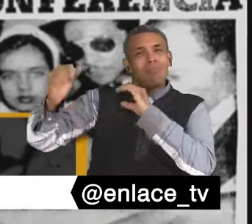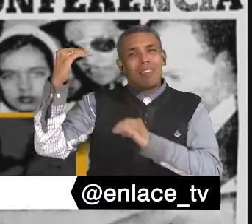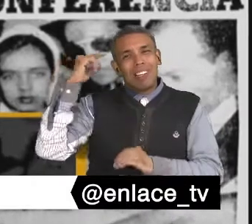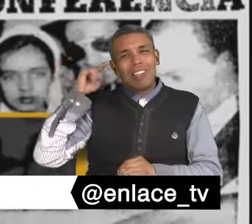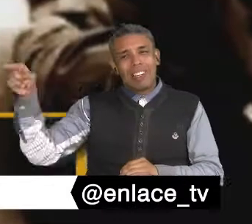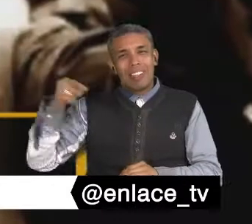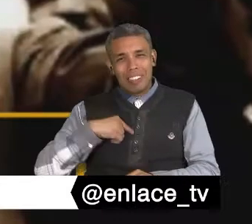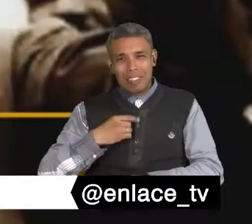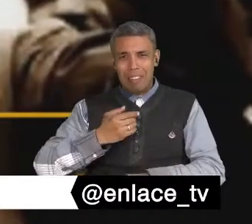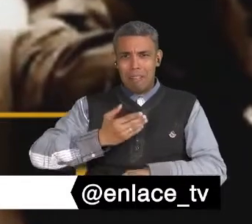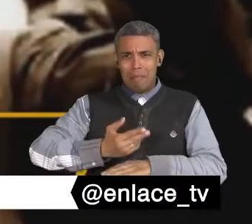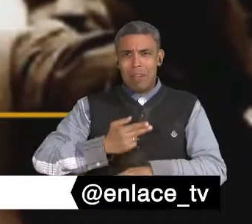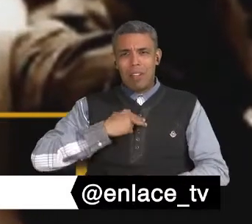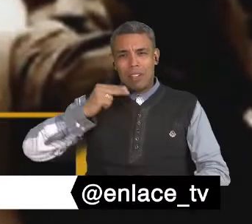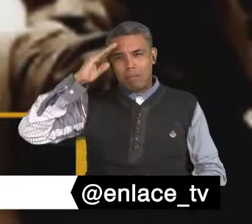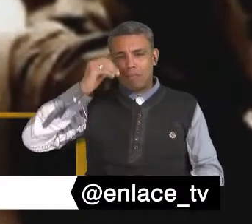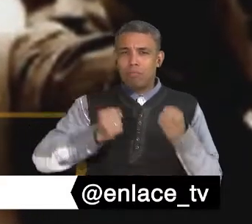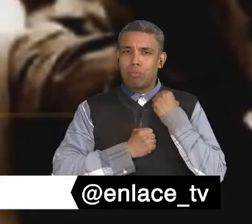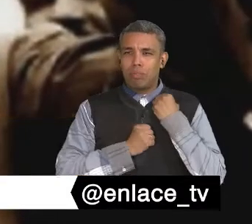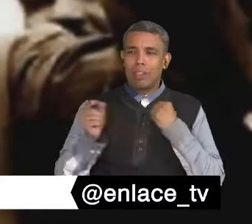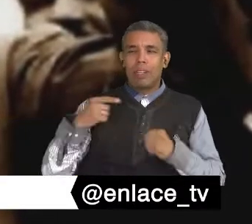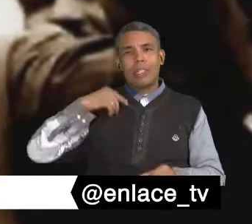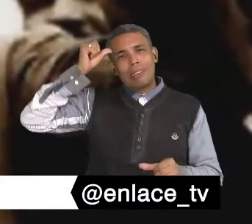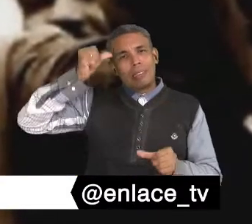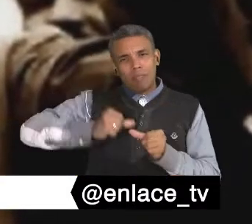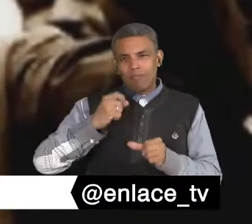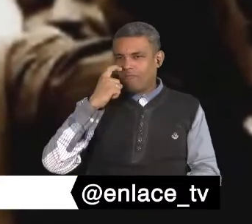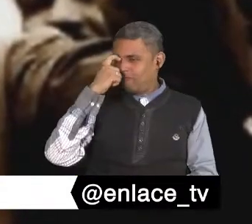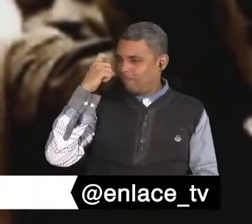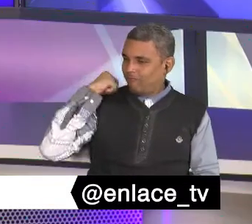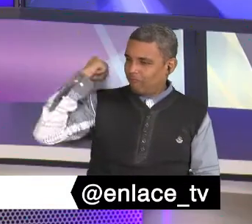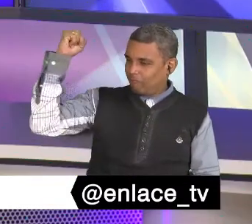Bogotazo, Arias Ríos recuerda como si fuera hoy la muerte del caudillo liberal.